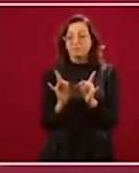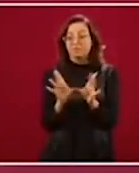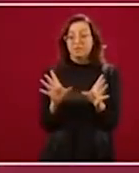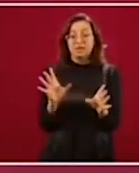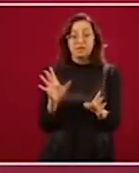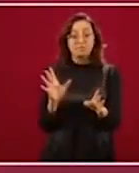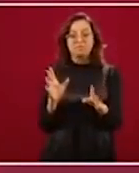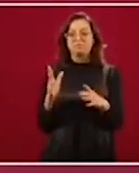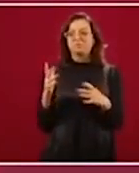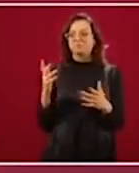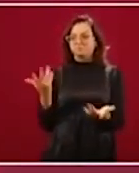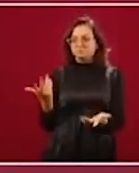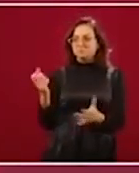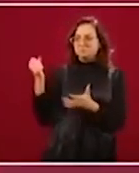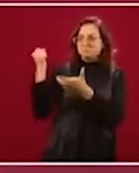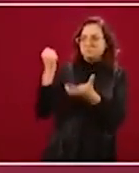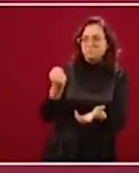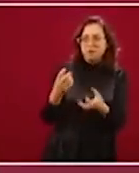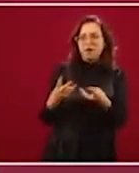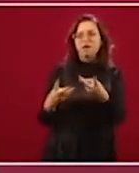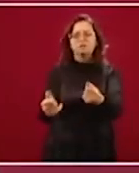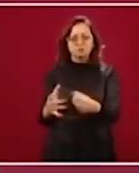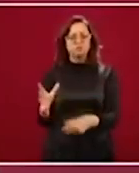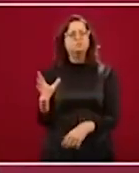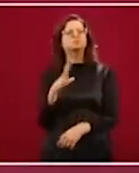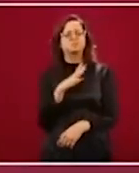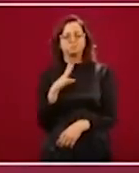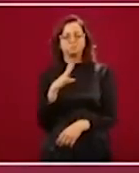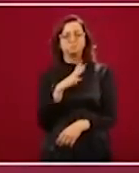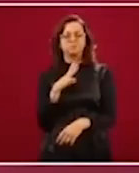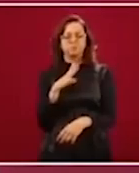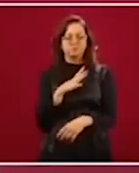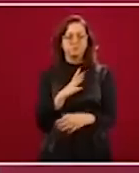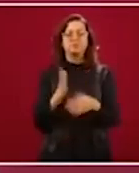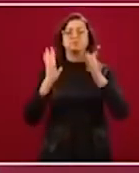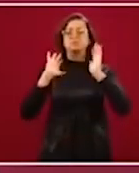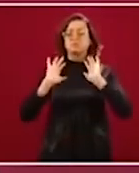necesiten, ya estamos ejerciendo presupuesto,